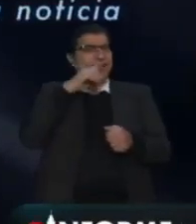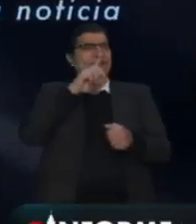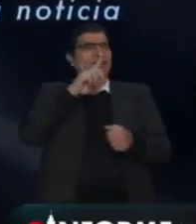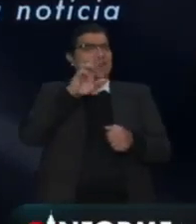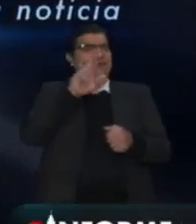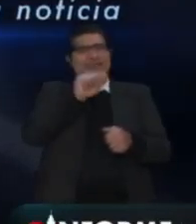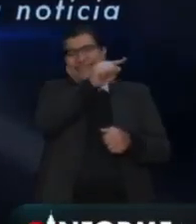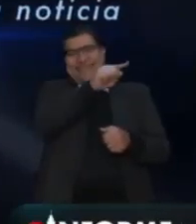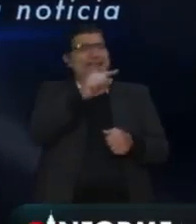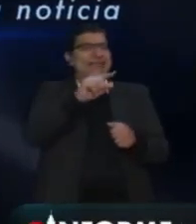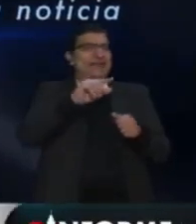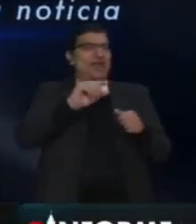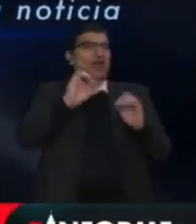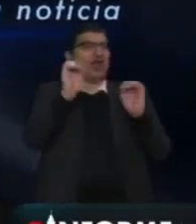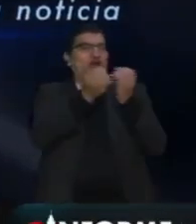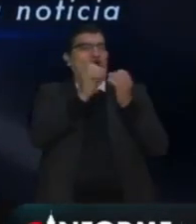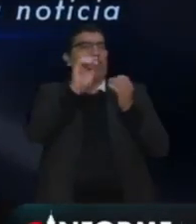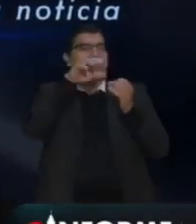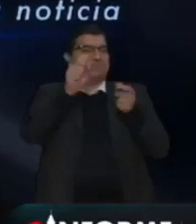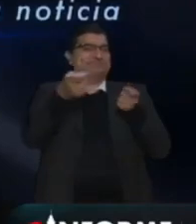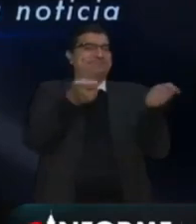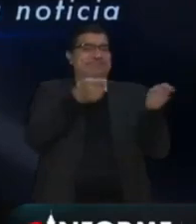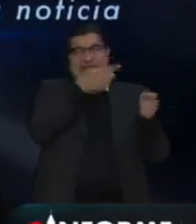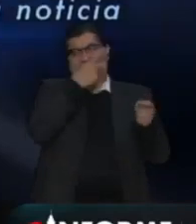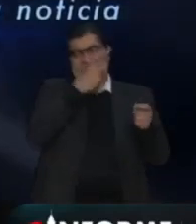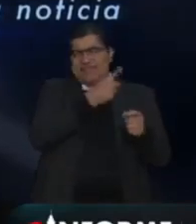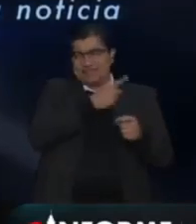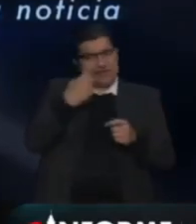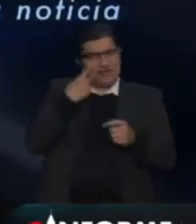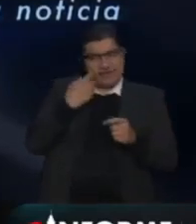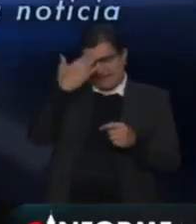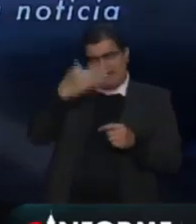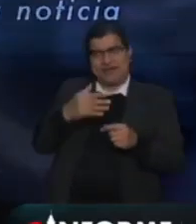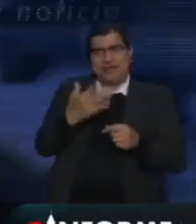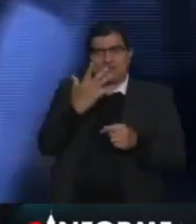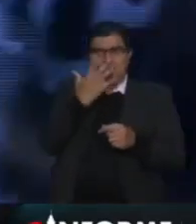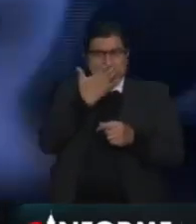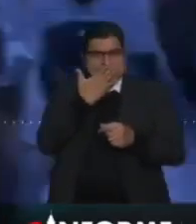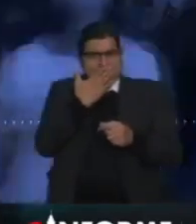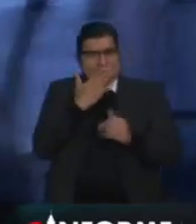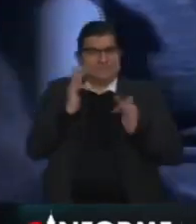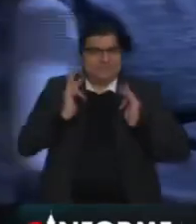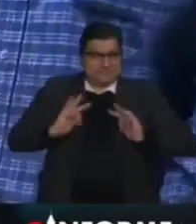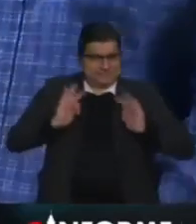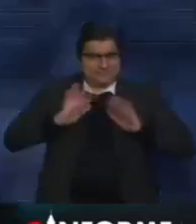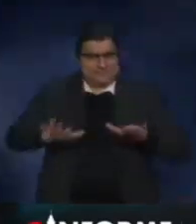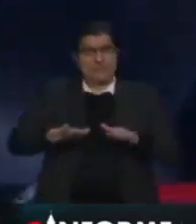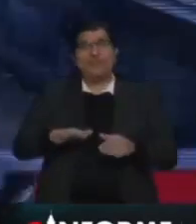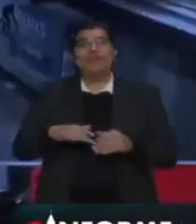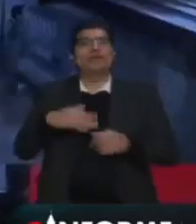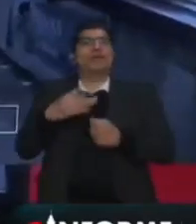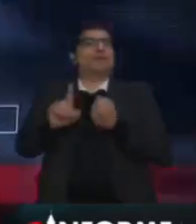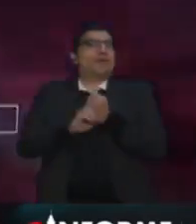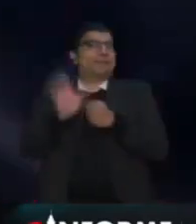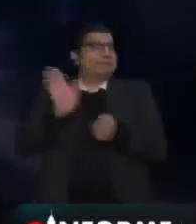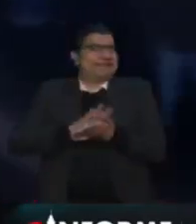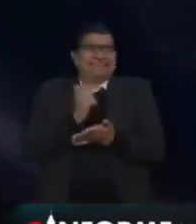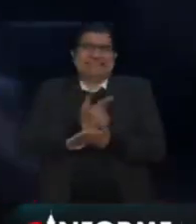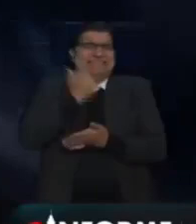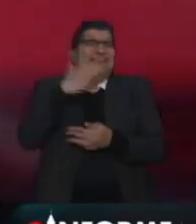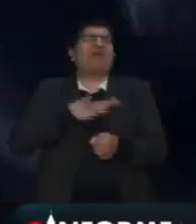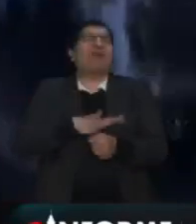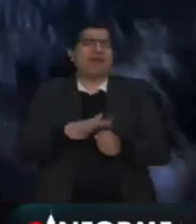Kerkhove de la Organización Mundial de la Salud y ella dijo que debemos de tener serenidad. Y ella identificó que los problemas más graves que